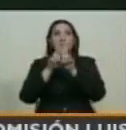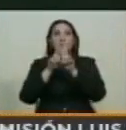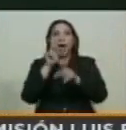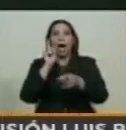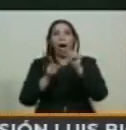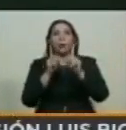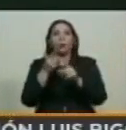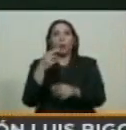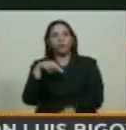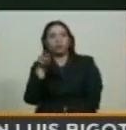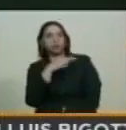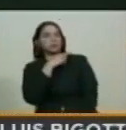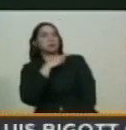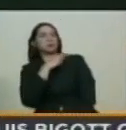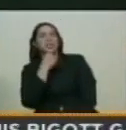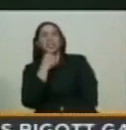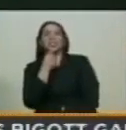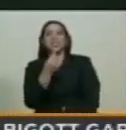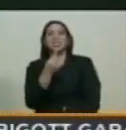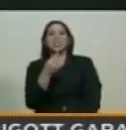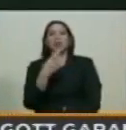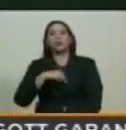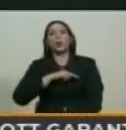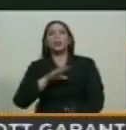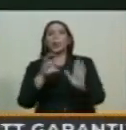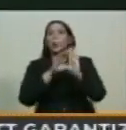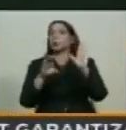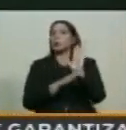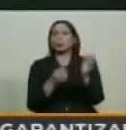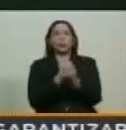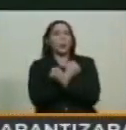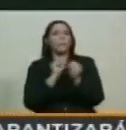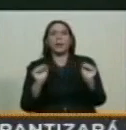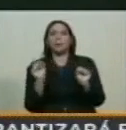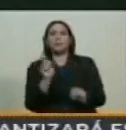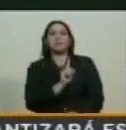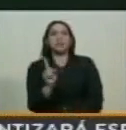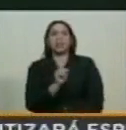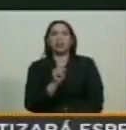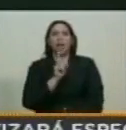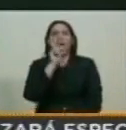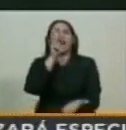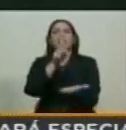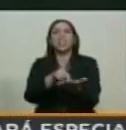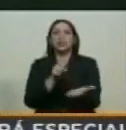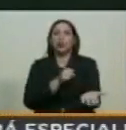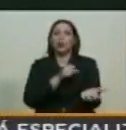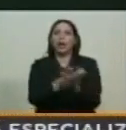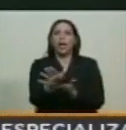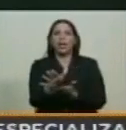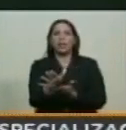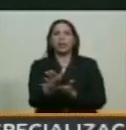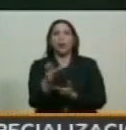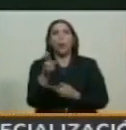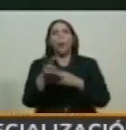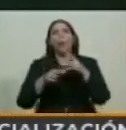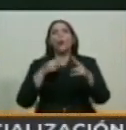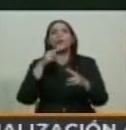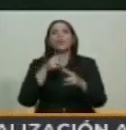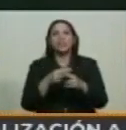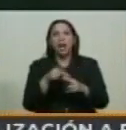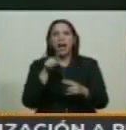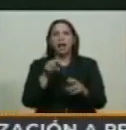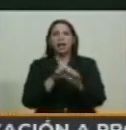y dicen: nuestras constituciones no permiten el acceso gratuito y universal a la